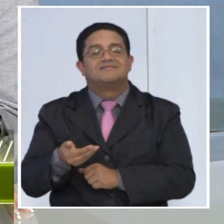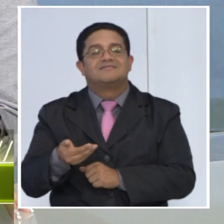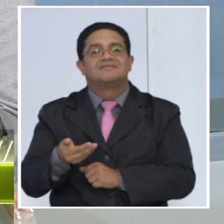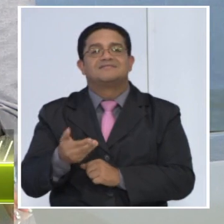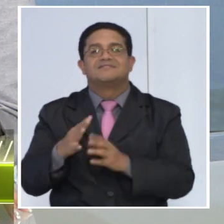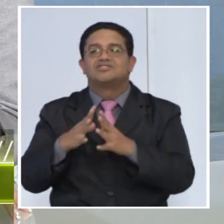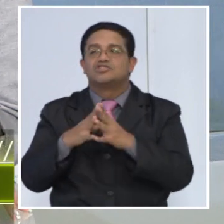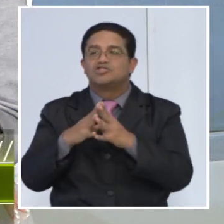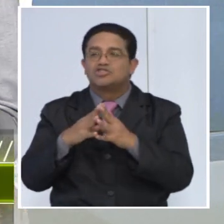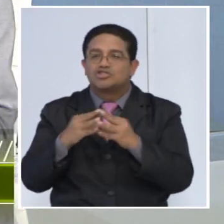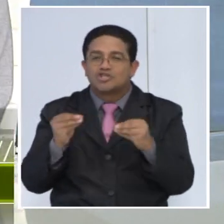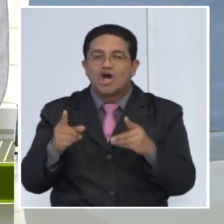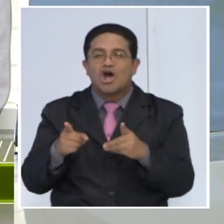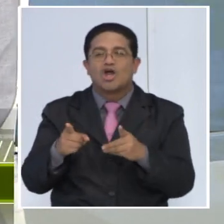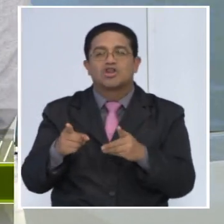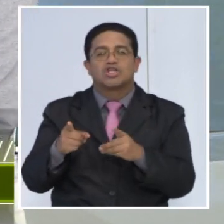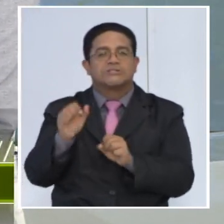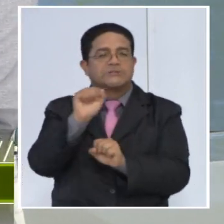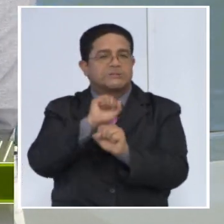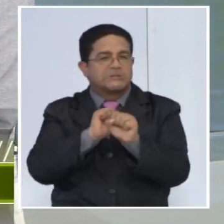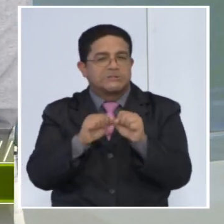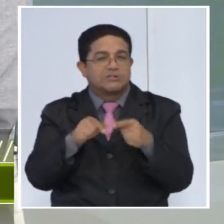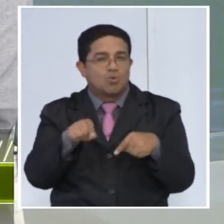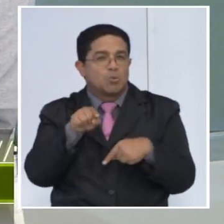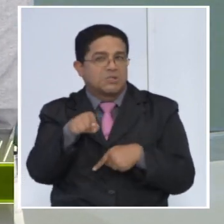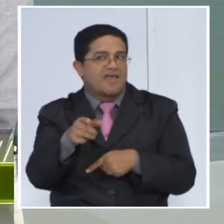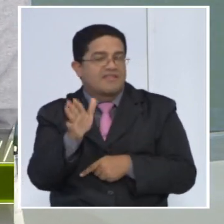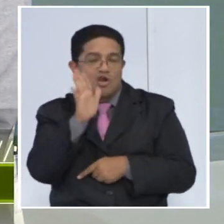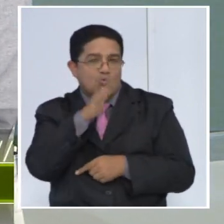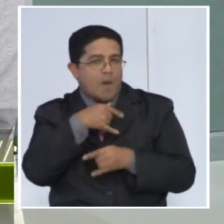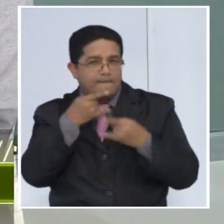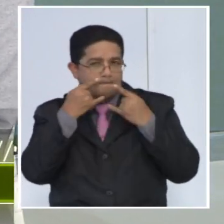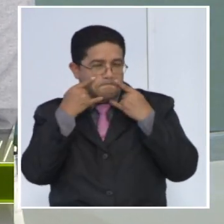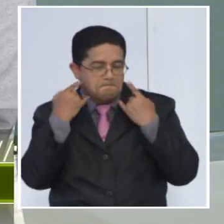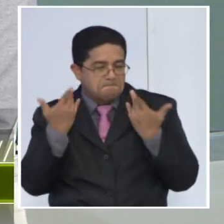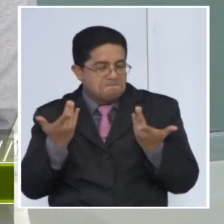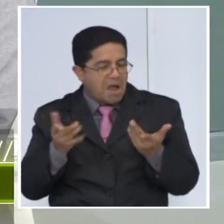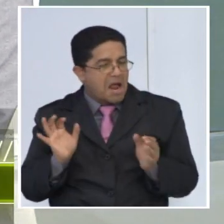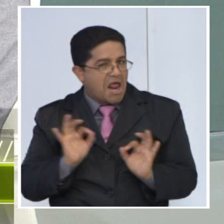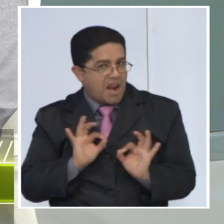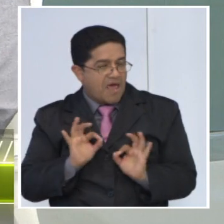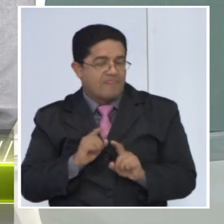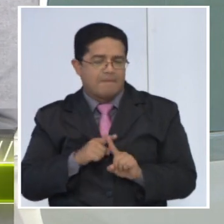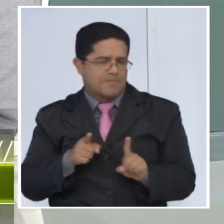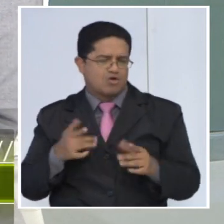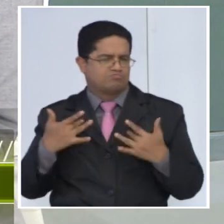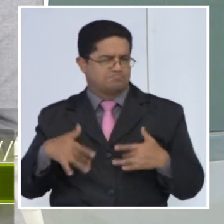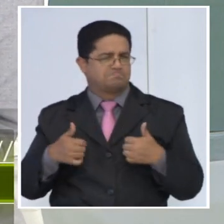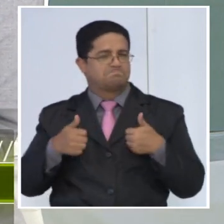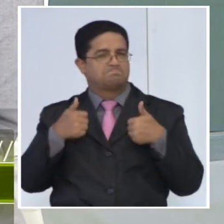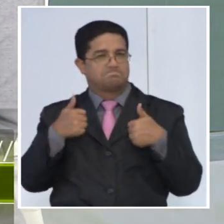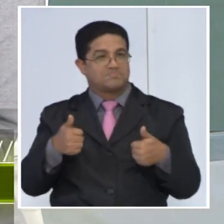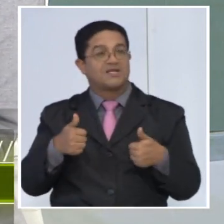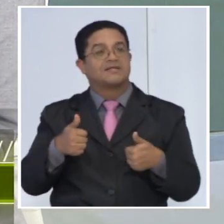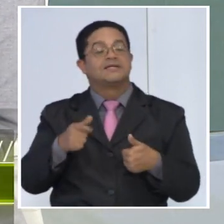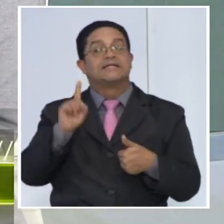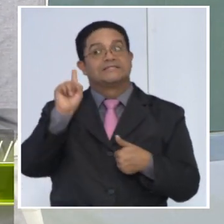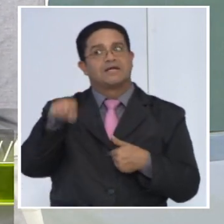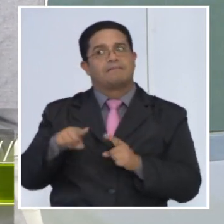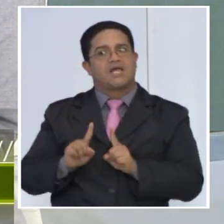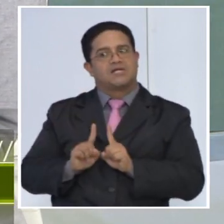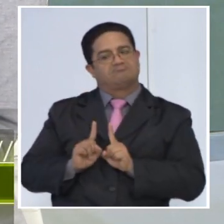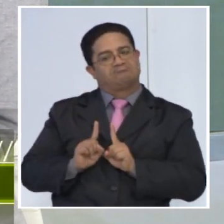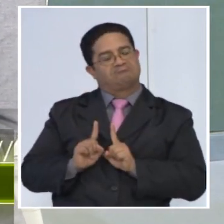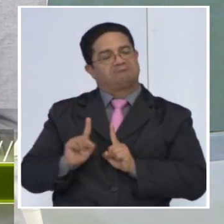de bioseguridad. Dirán, bueno, ustedes no tienen ahorita la mascarilla, no tenemos ningún síntoma respiratorio y además tenemos la distancia